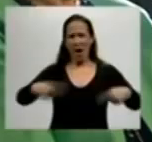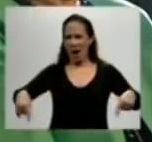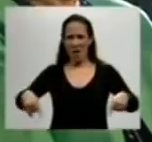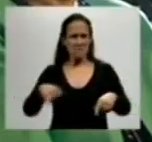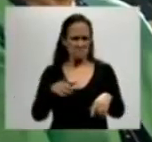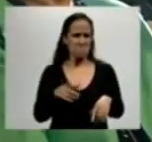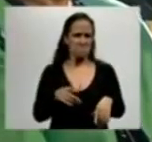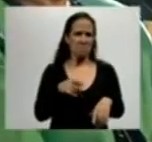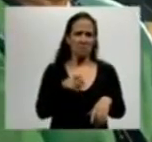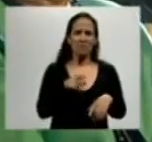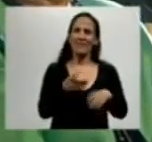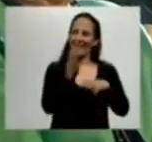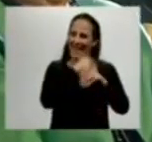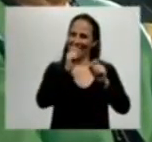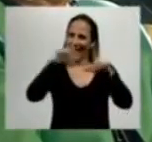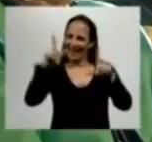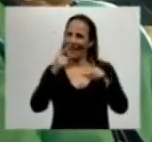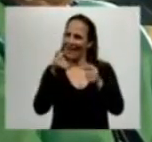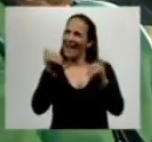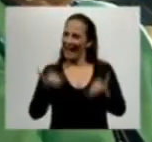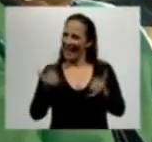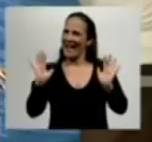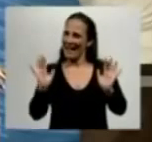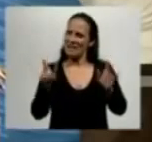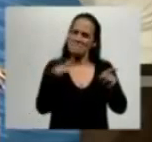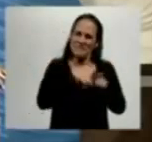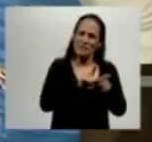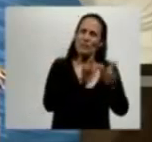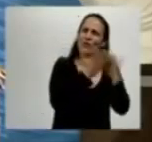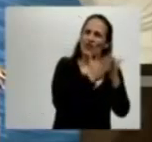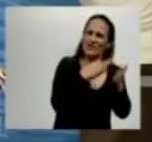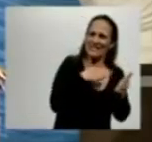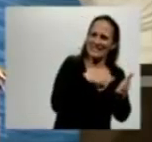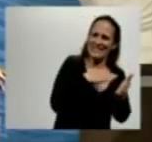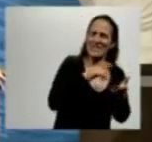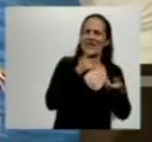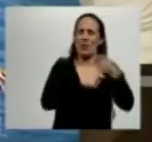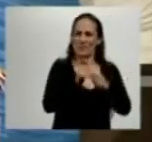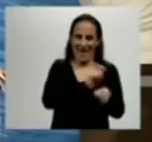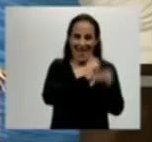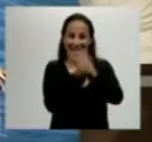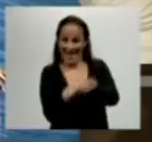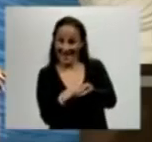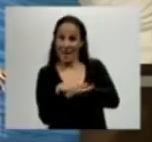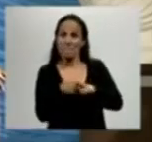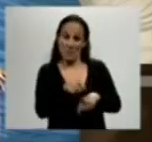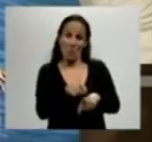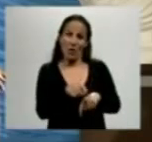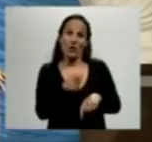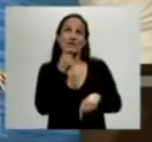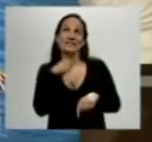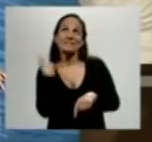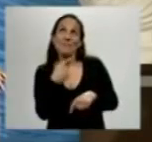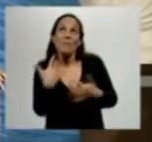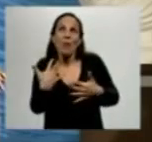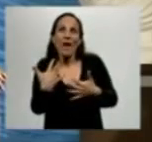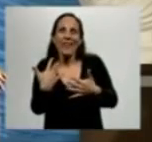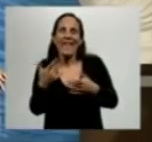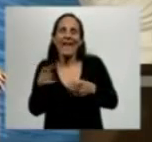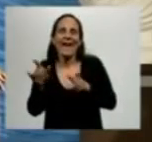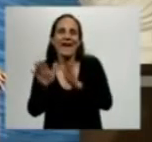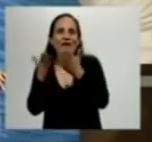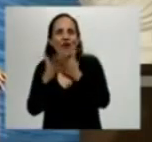las reformas como la que hemos actuado ahora en el Código Civil y Comercial, si podemos poner en órbita, como digo yo, un